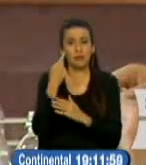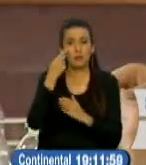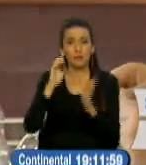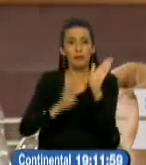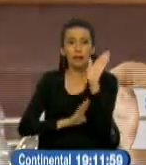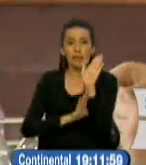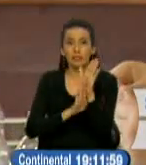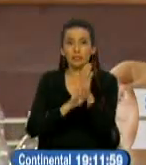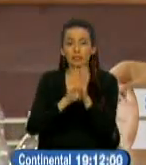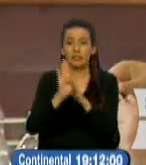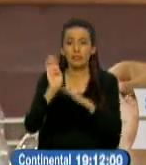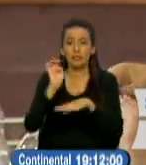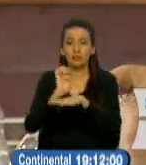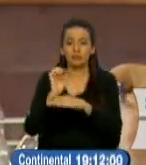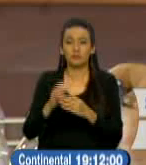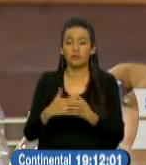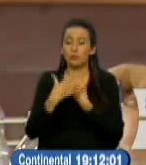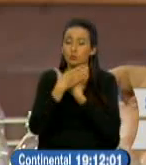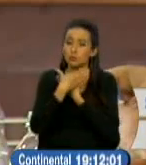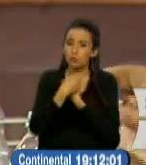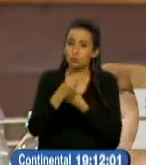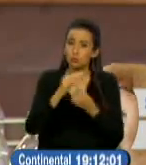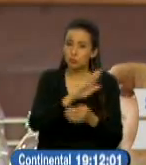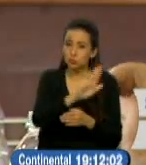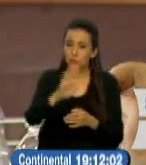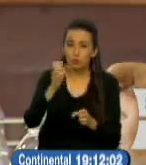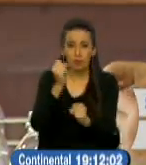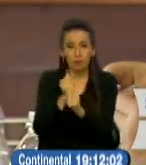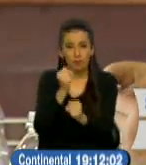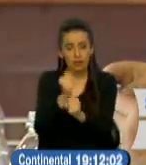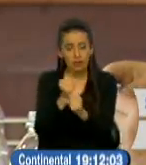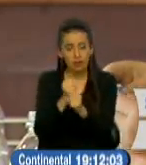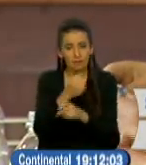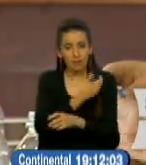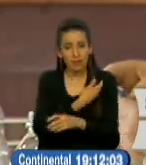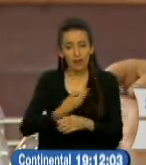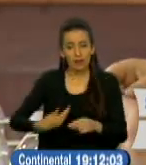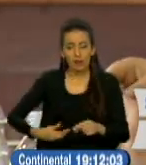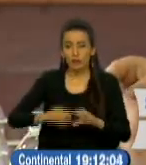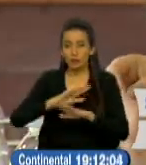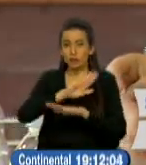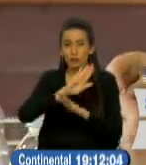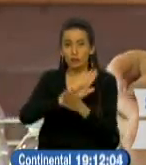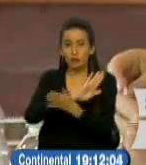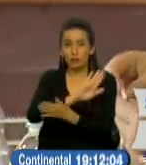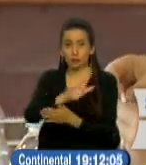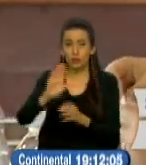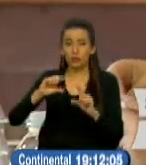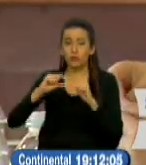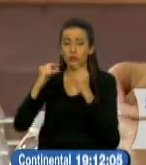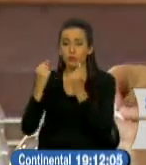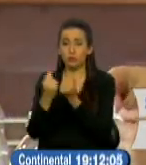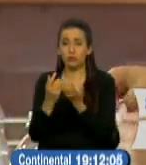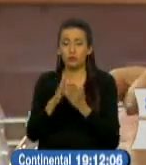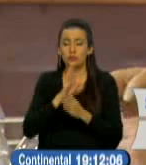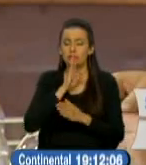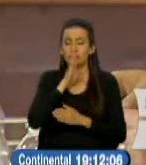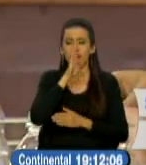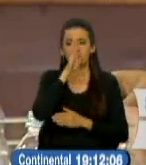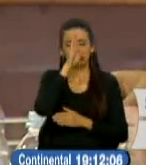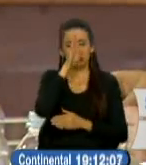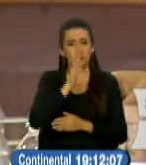Y será un gusto trabajar con el señor presidente electo, con su equipo, y estaremos siempre